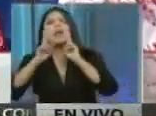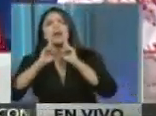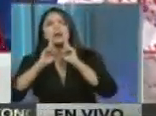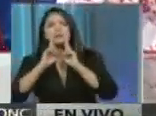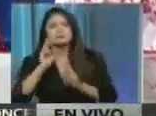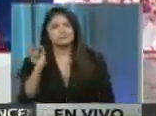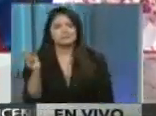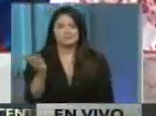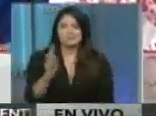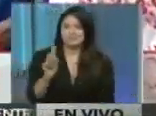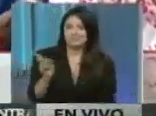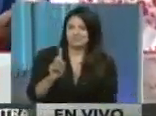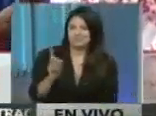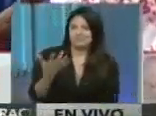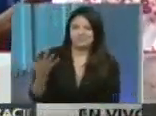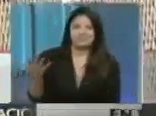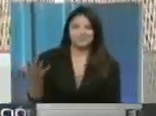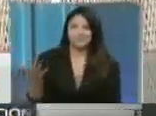chico.